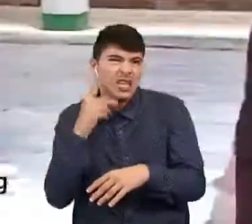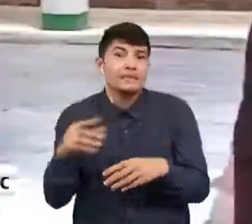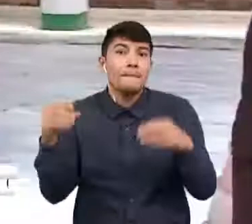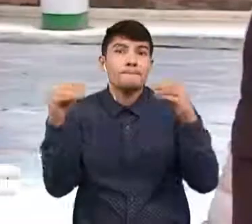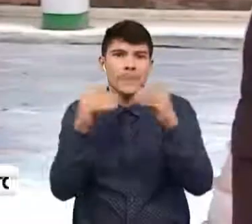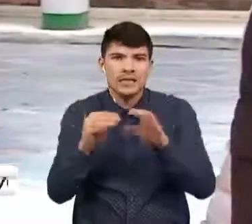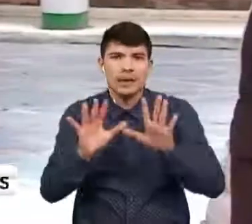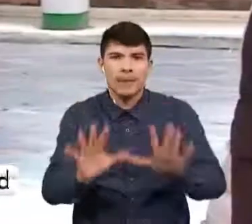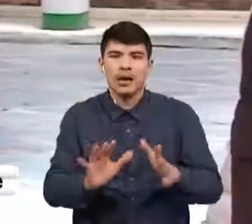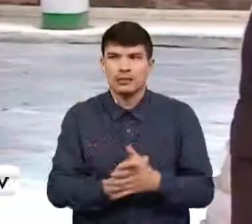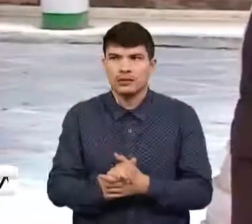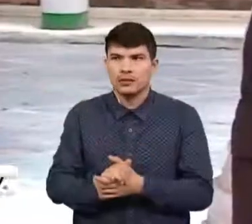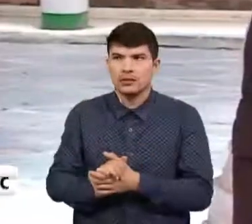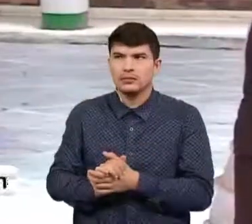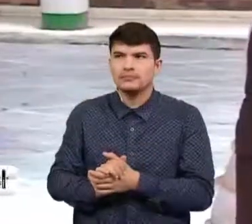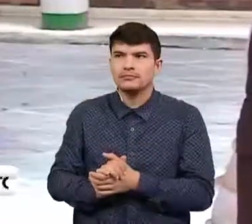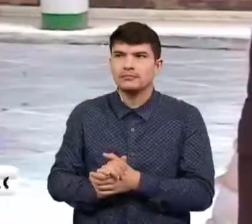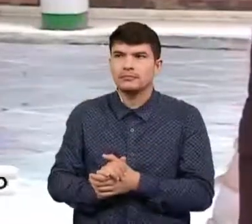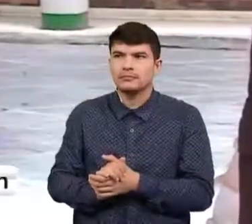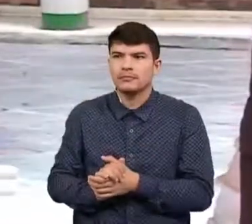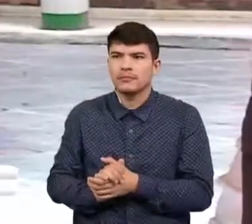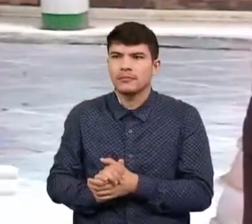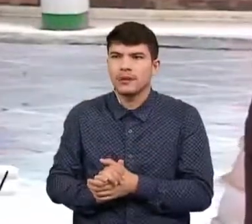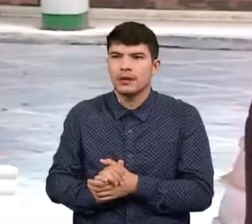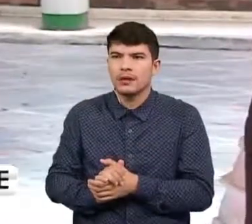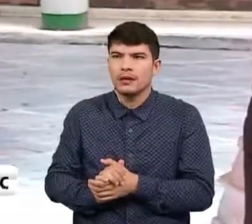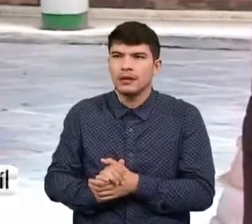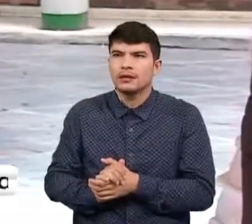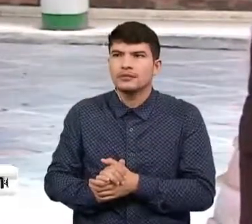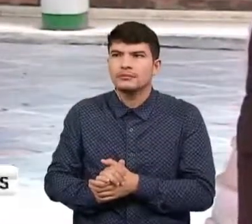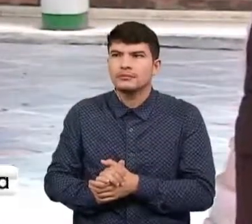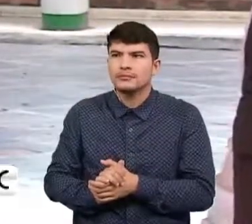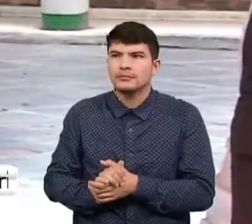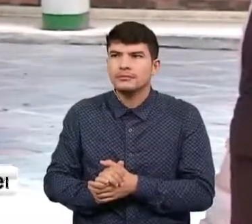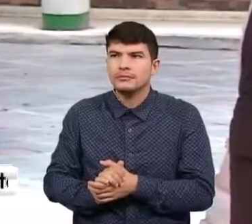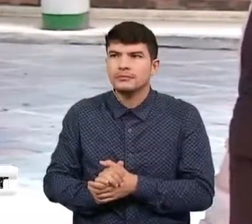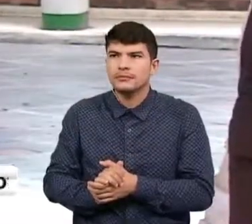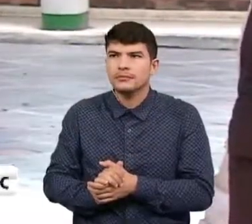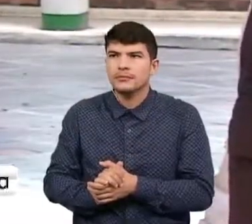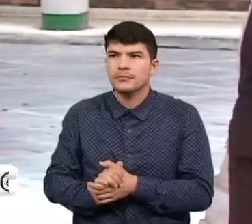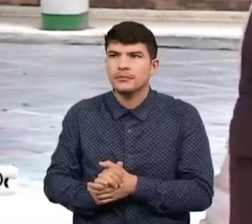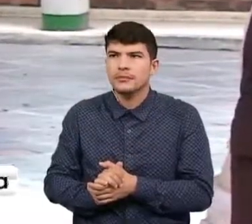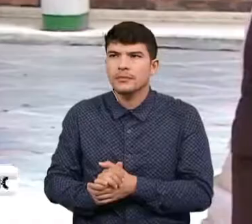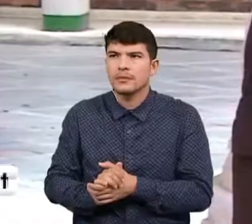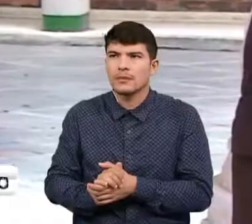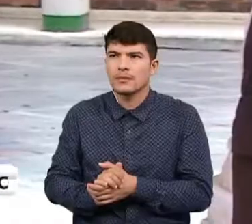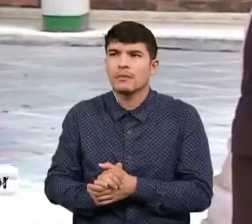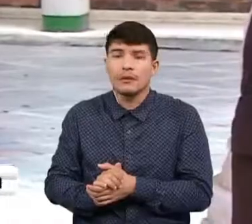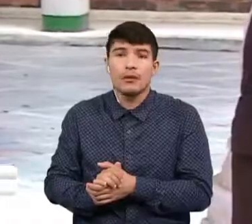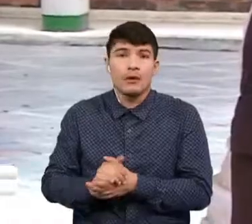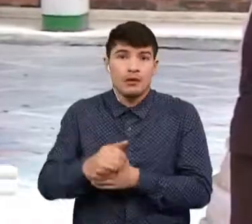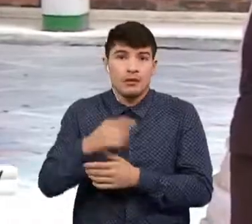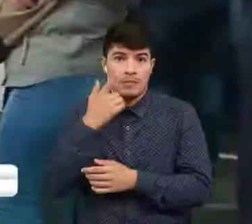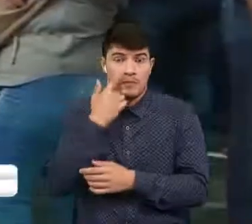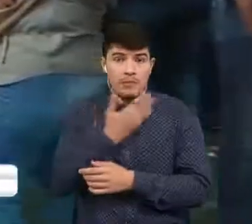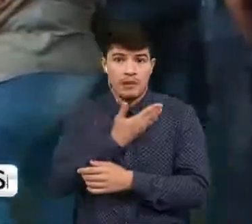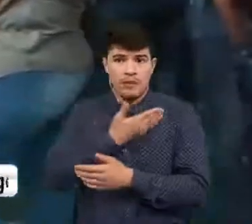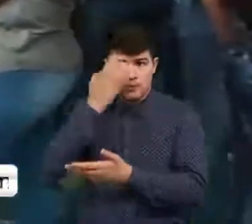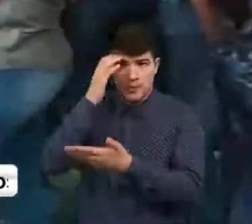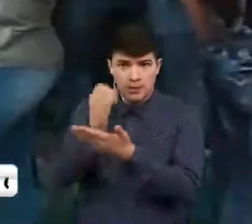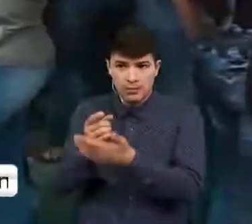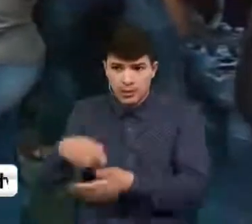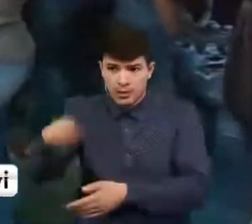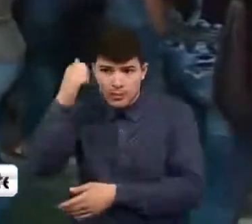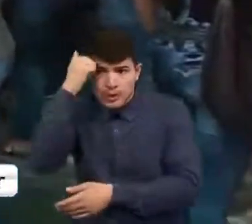en la mañana de hoy que si lo necesitamos para salir a marchar que los convocamos que ellos a seguridad van a estar aportando su fuerza